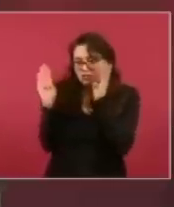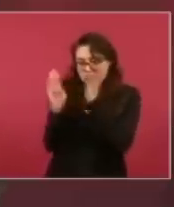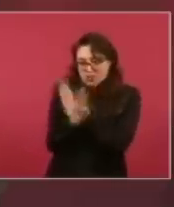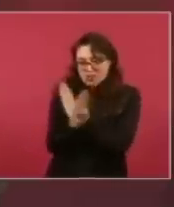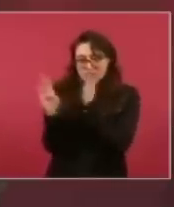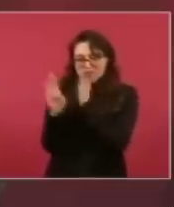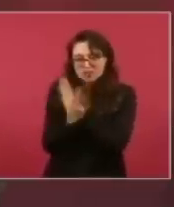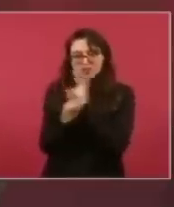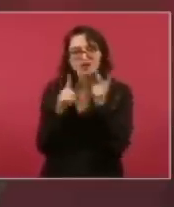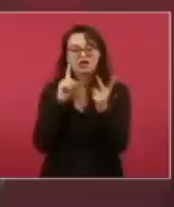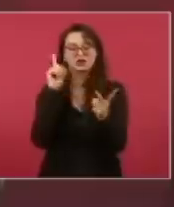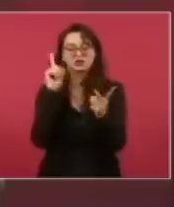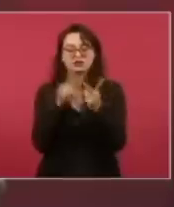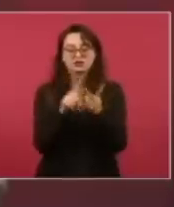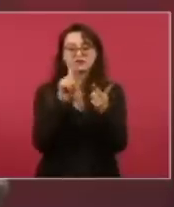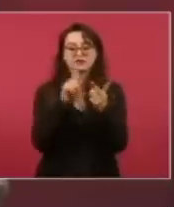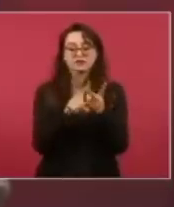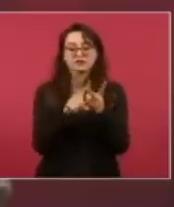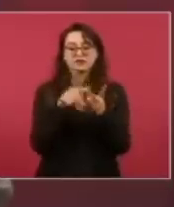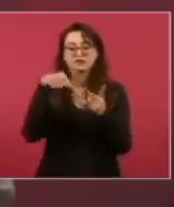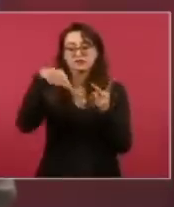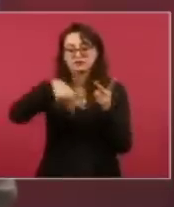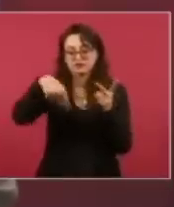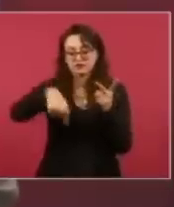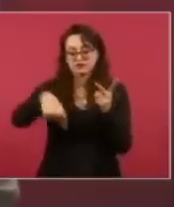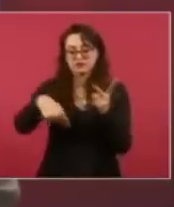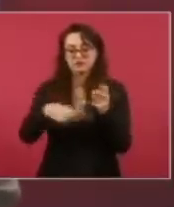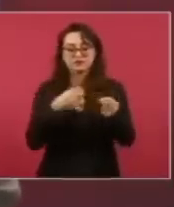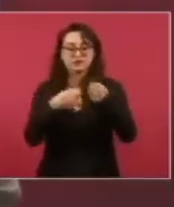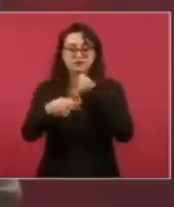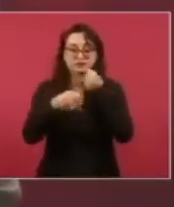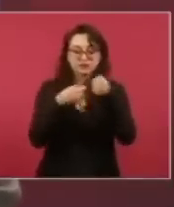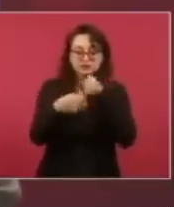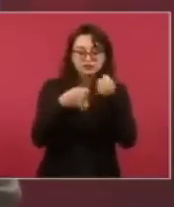y muchos medios de información en México